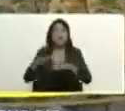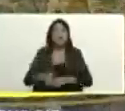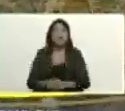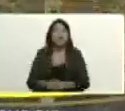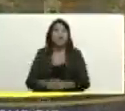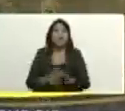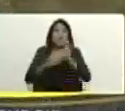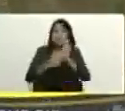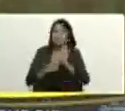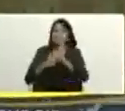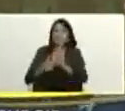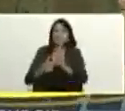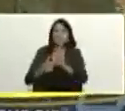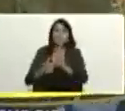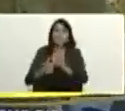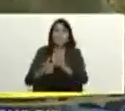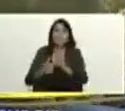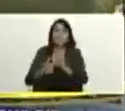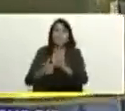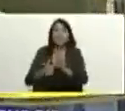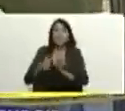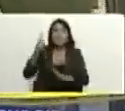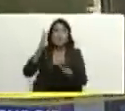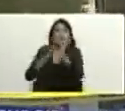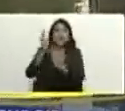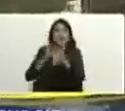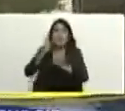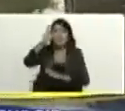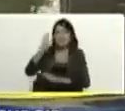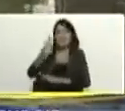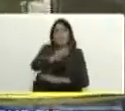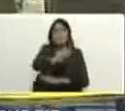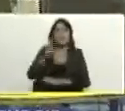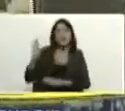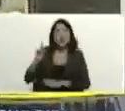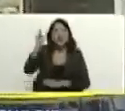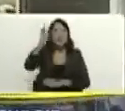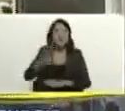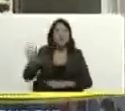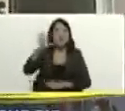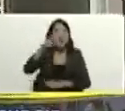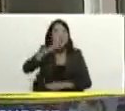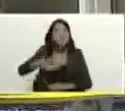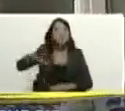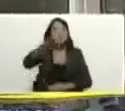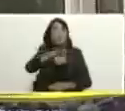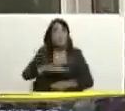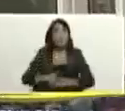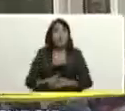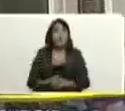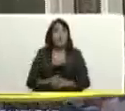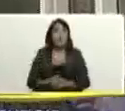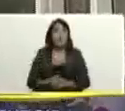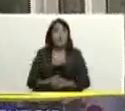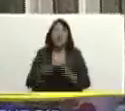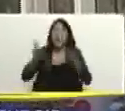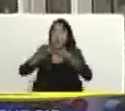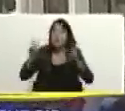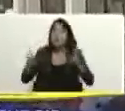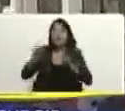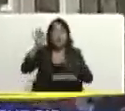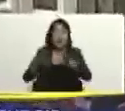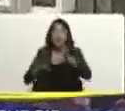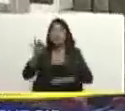luz y la bendición de nuestro Señor Jesucristo, que estaba con el pueblo de Venezuela, que estaba con la paz, con la